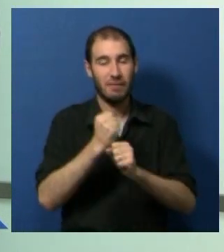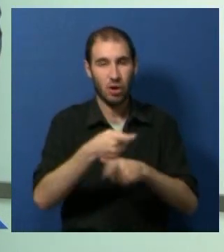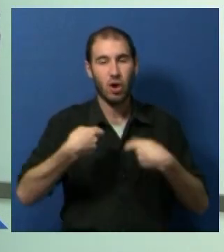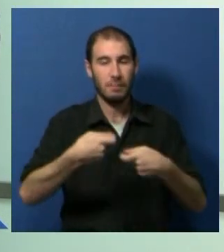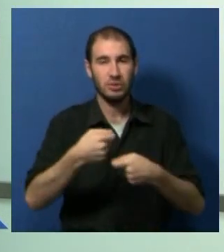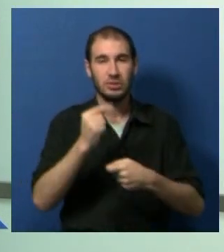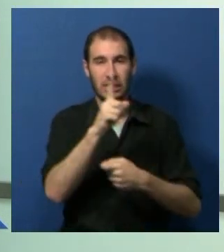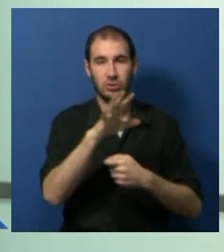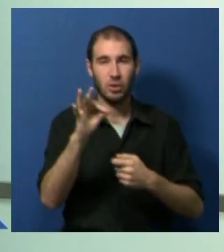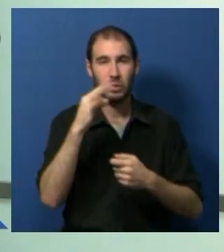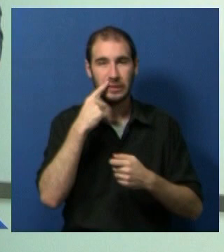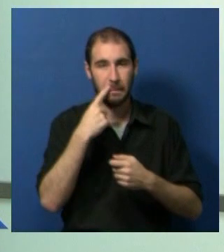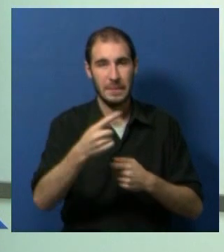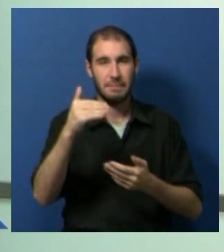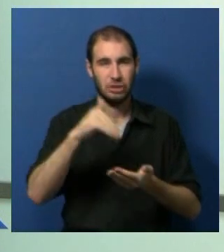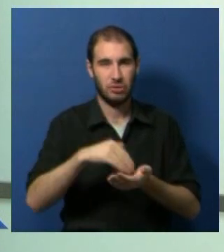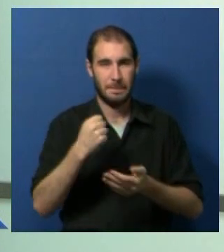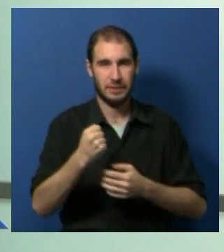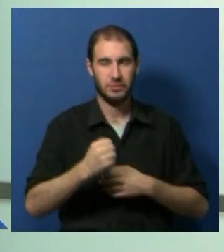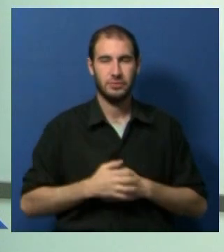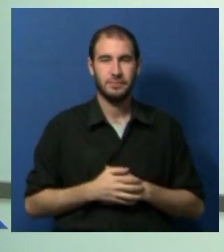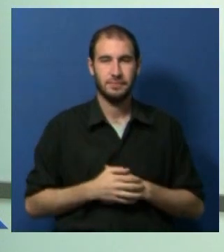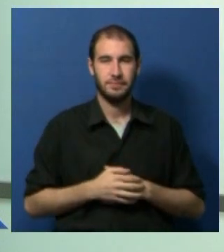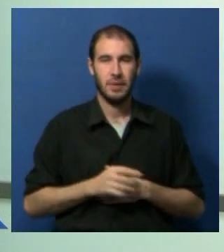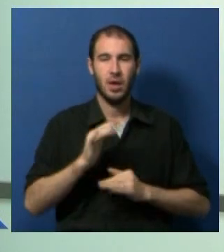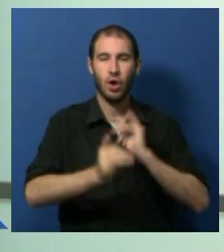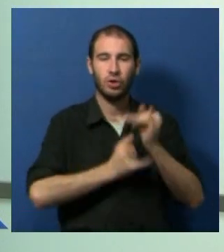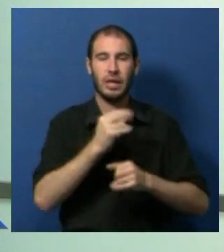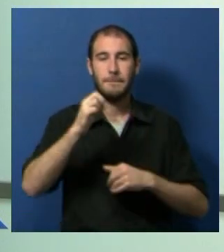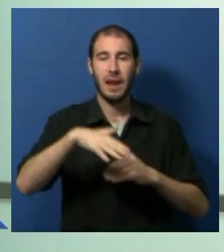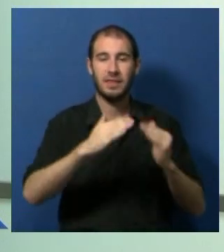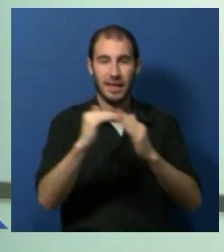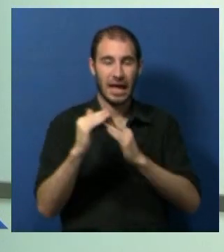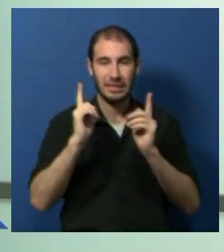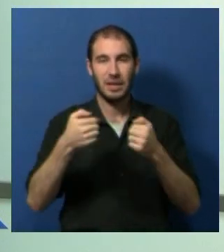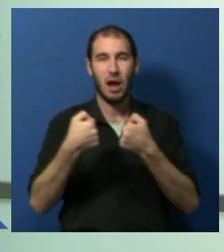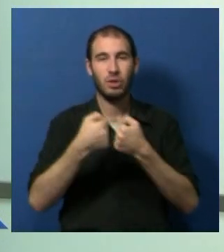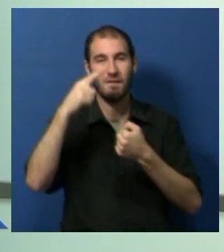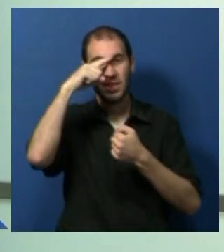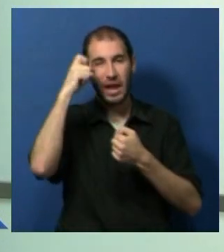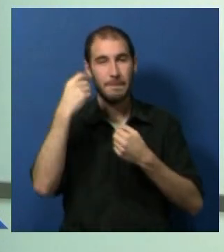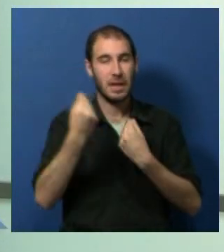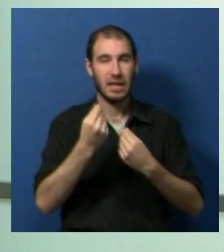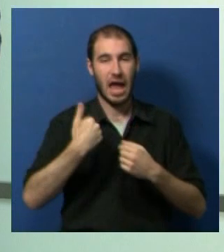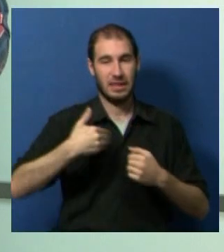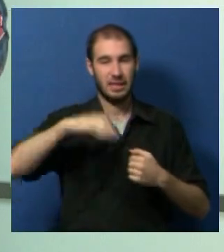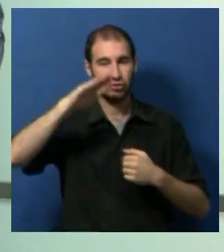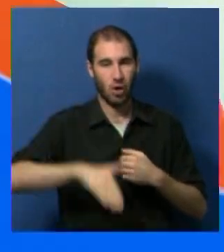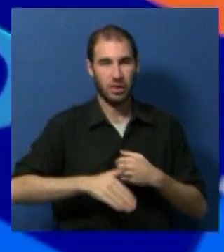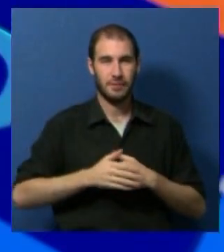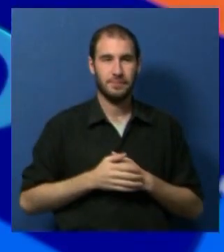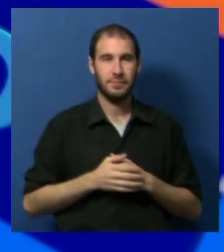inversión de 150.000 millones de pesos. Hablamos de un plan de viviendas y un acuerdo federal para todo el país